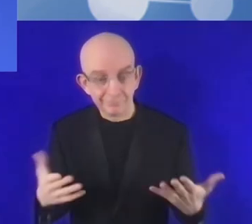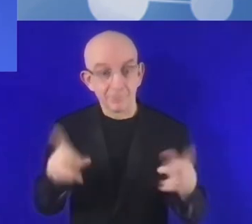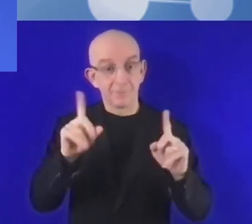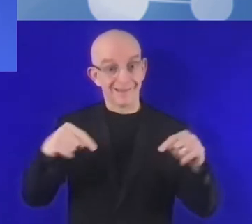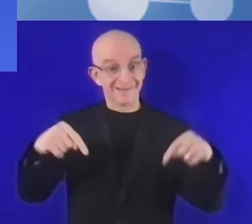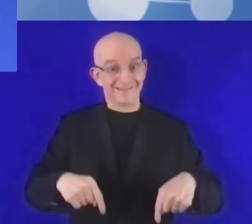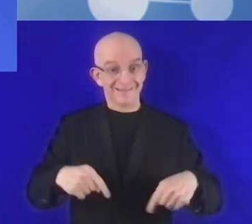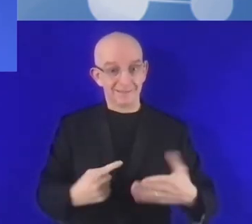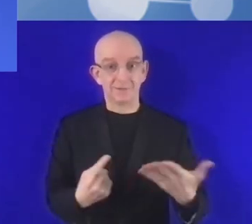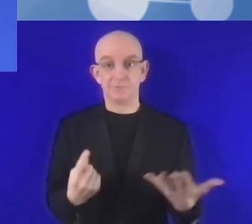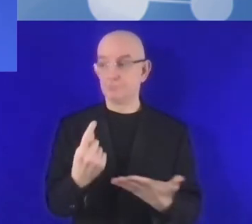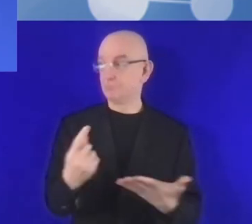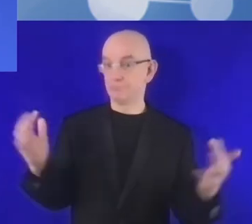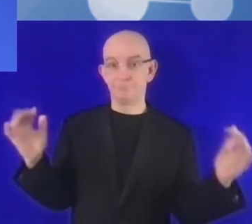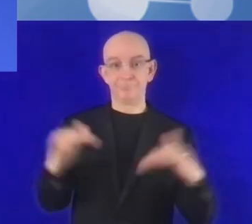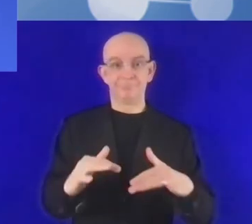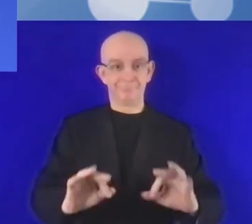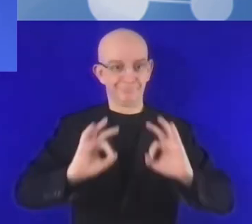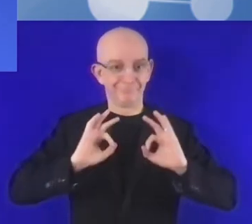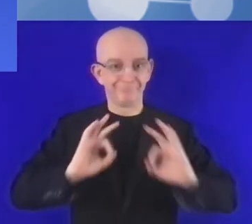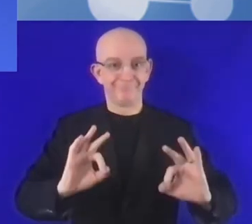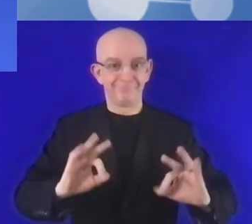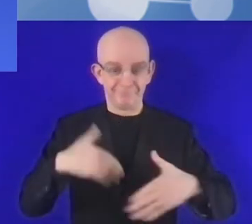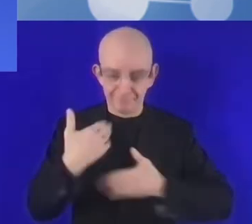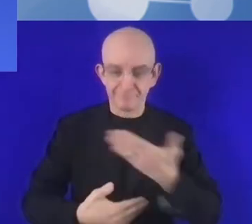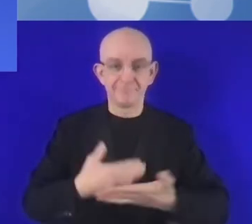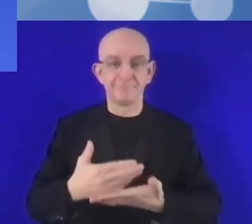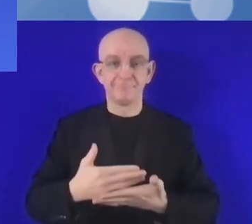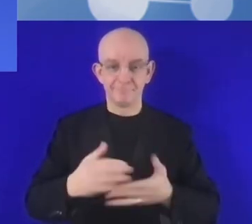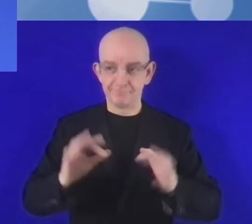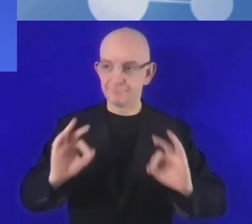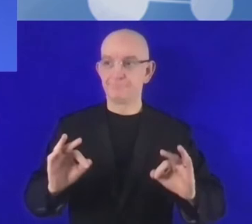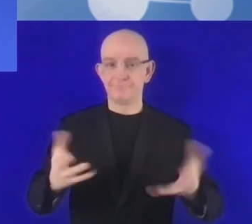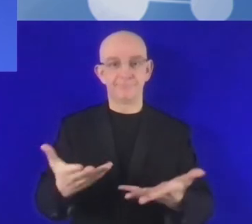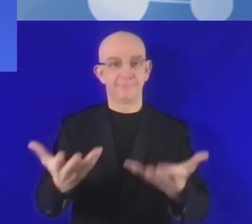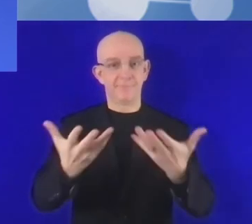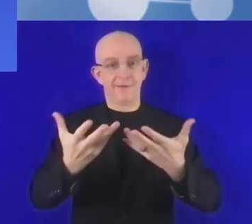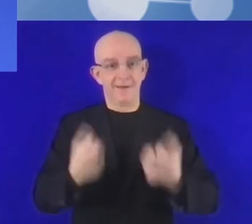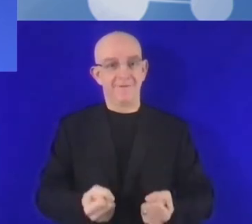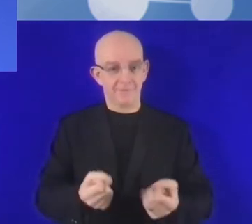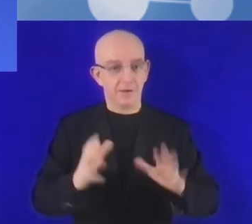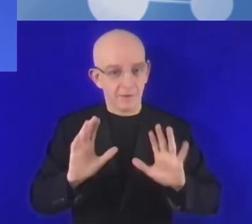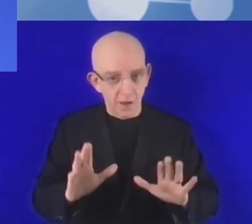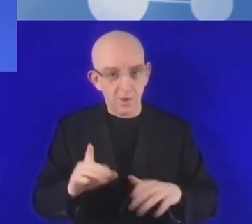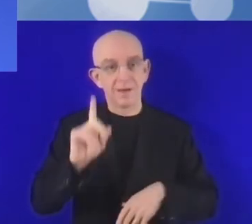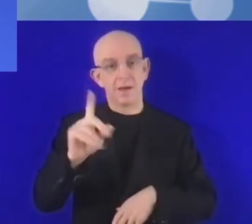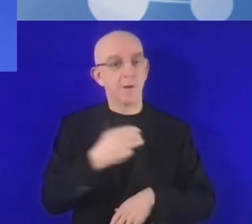50 paneles y yo creo que esto llamó la atención. Este año nos esperan más de 300 eventos. Ya hemos finalizado el primer día de